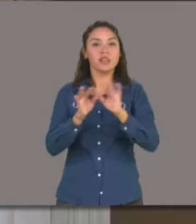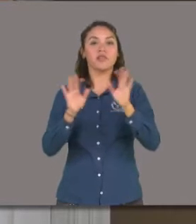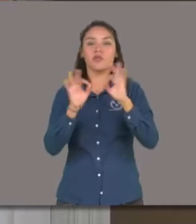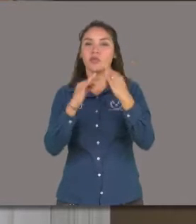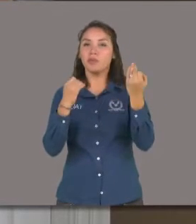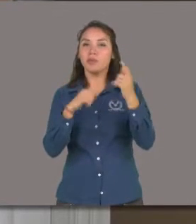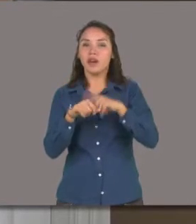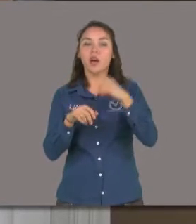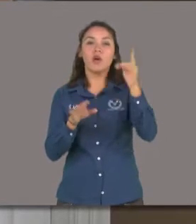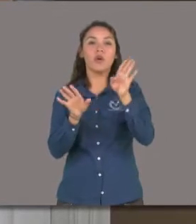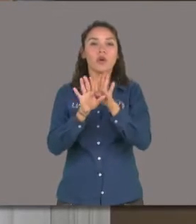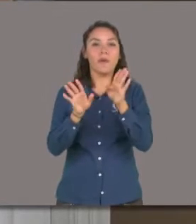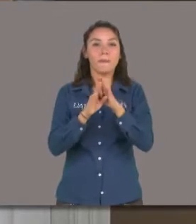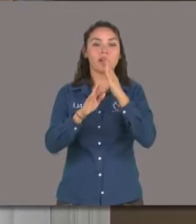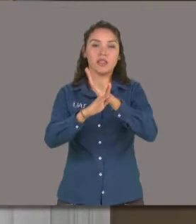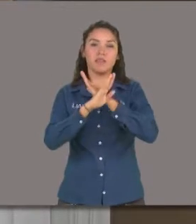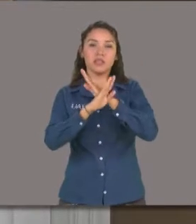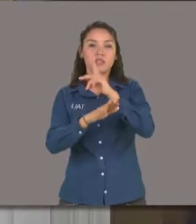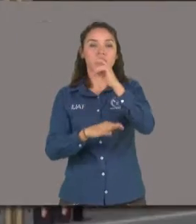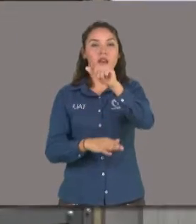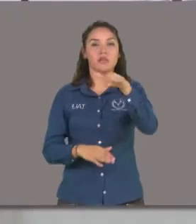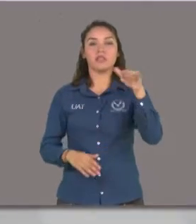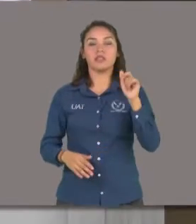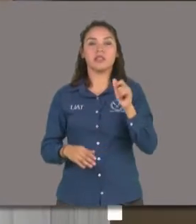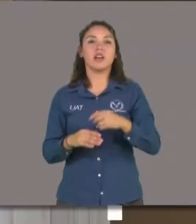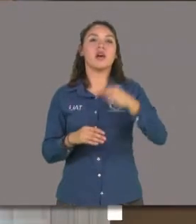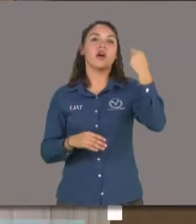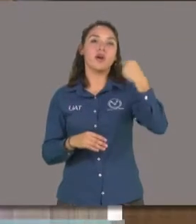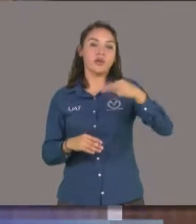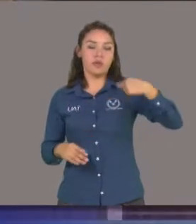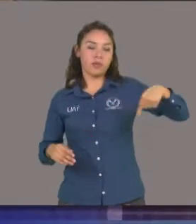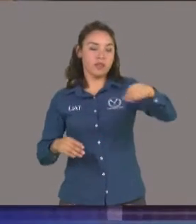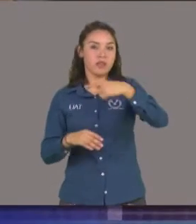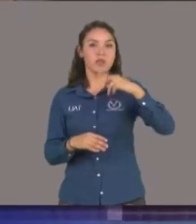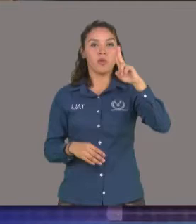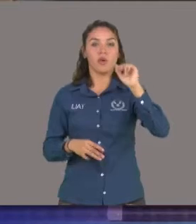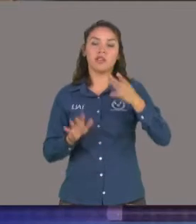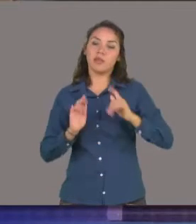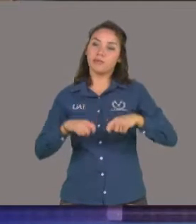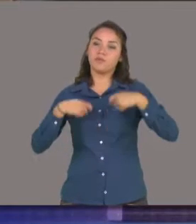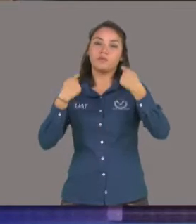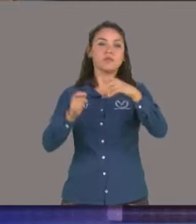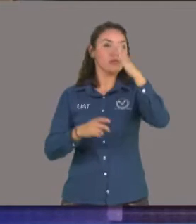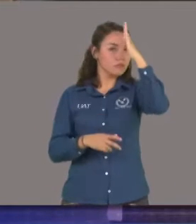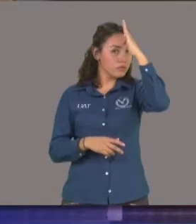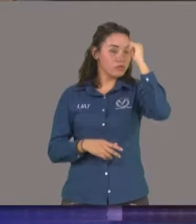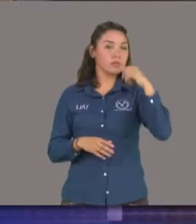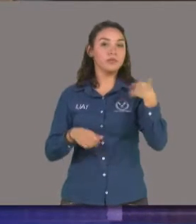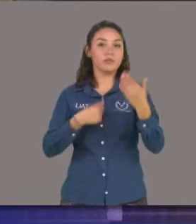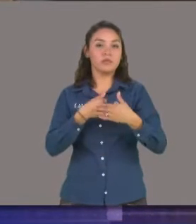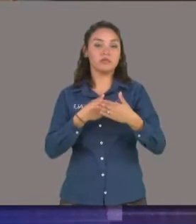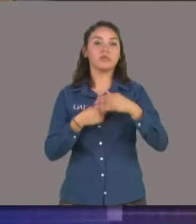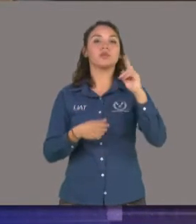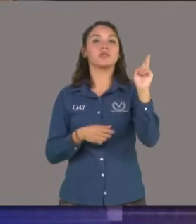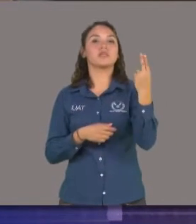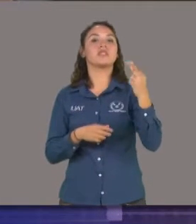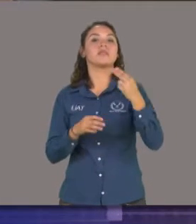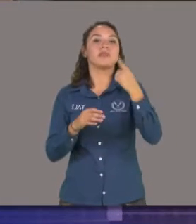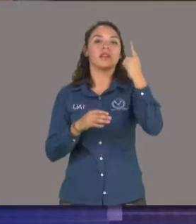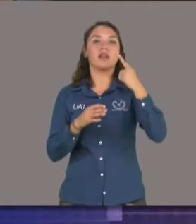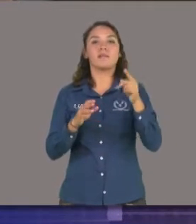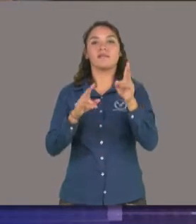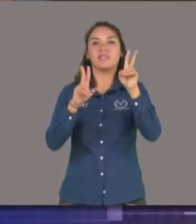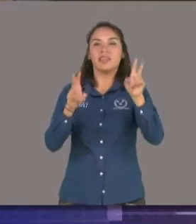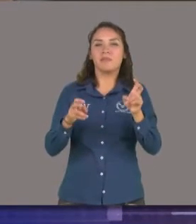formalizar la figura del defensor de audiencias. A nombre de la universidad, reitero el compromiso de seguir cumpliéndole a la sociedad tamaulipeca,